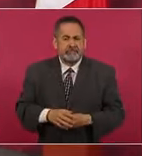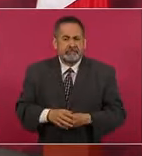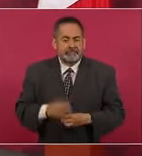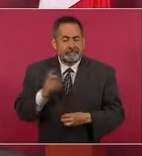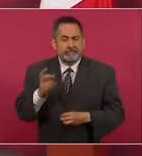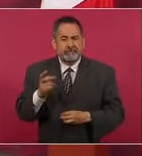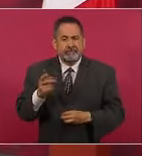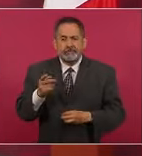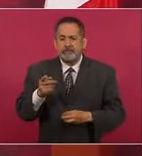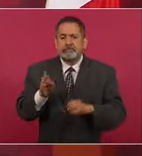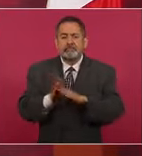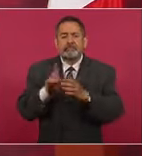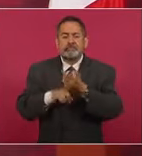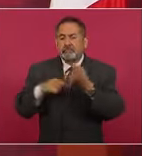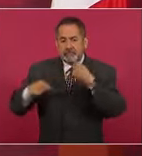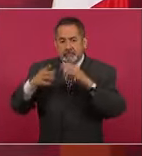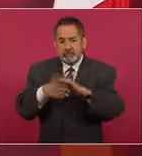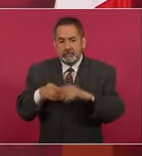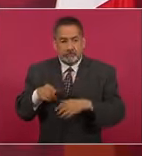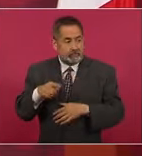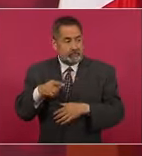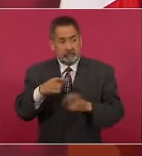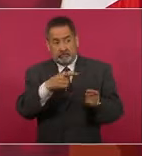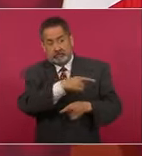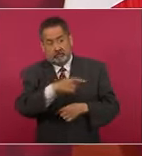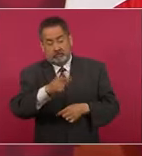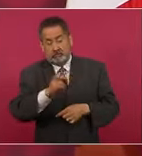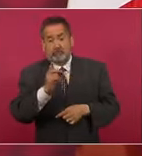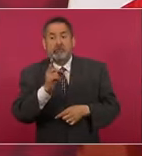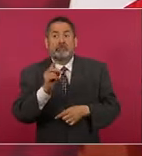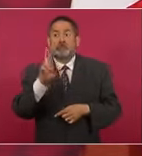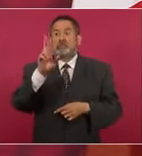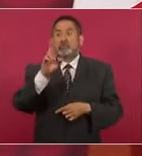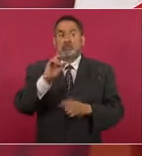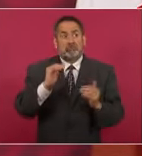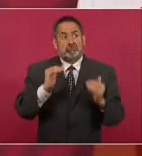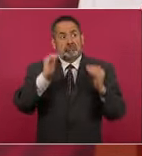porque pues los que están son doctores.